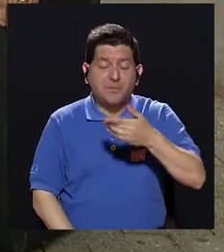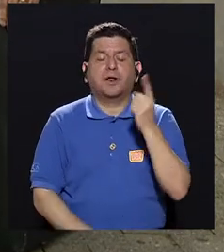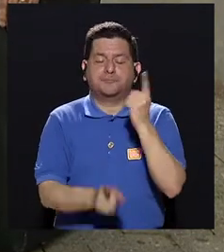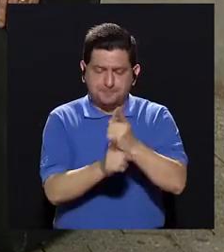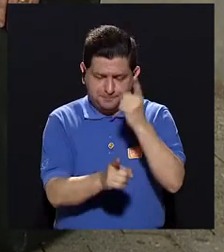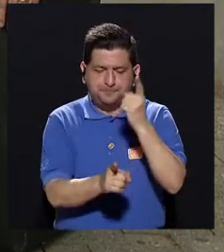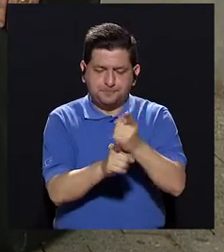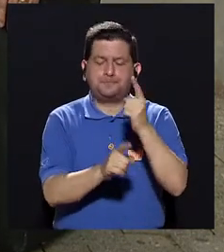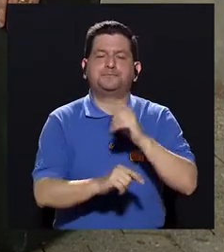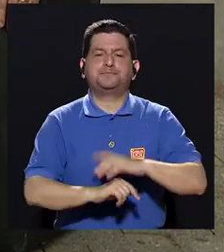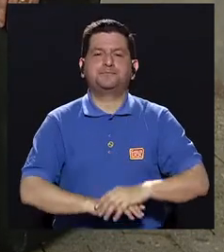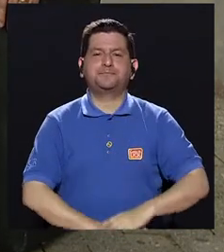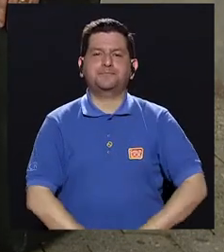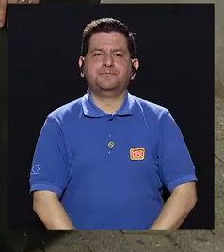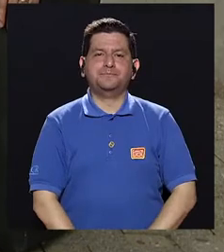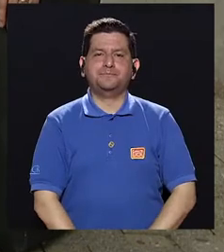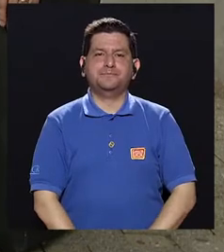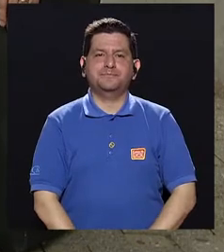misma respiración.